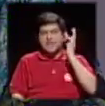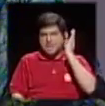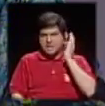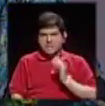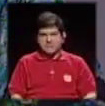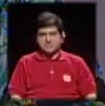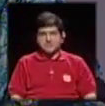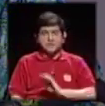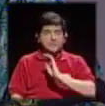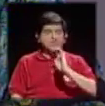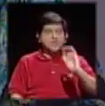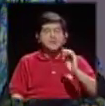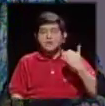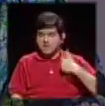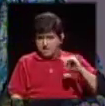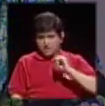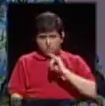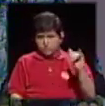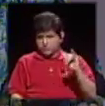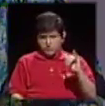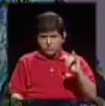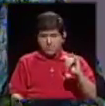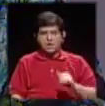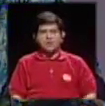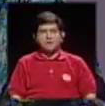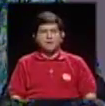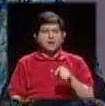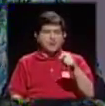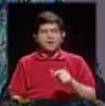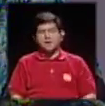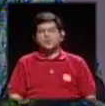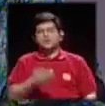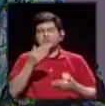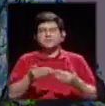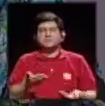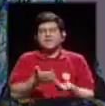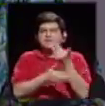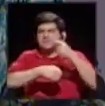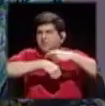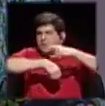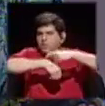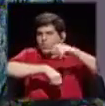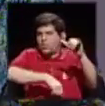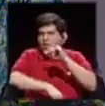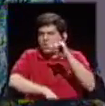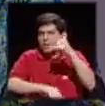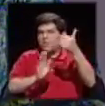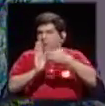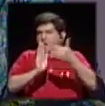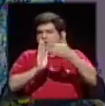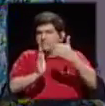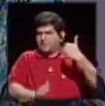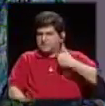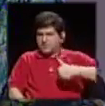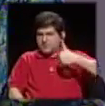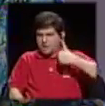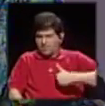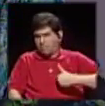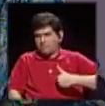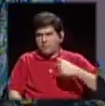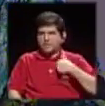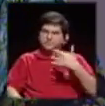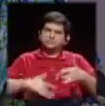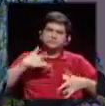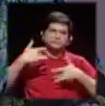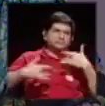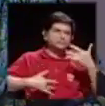y niños, ¿verdad? Y que recientemente también le ha tocado a hombres. Yo siento